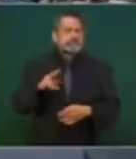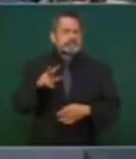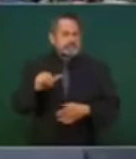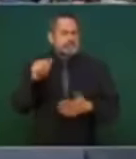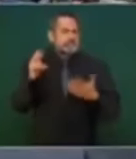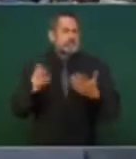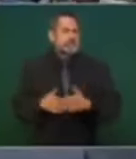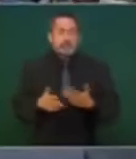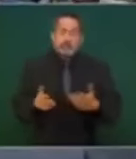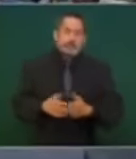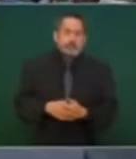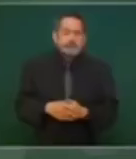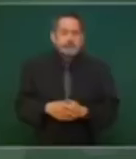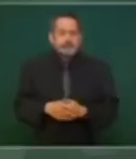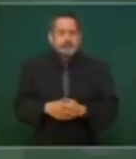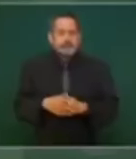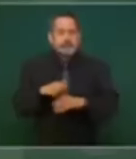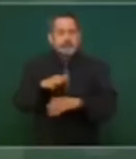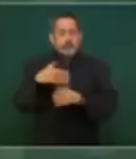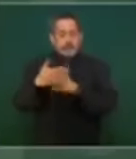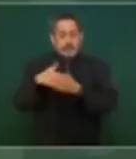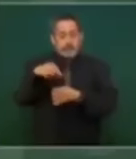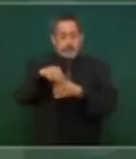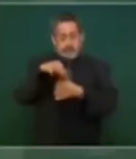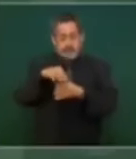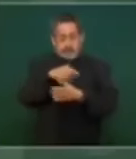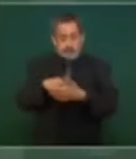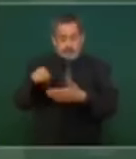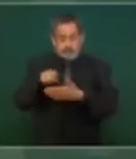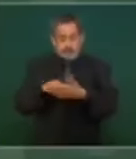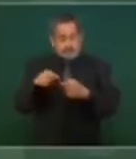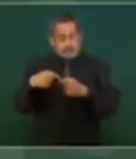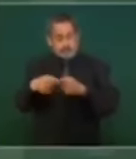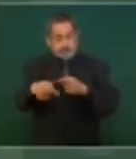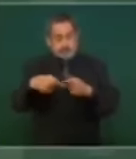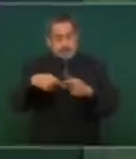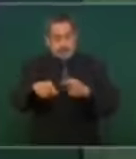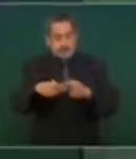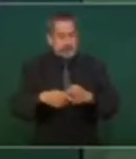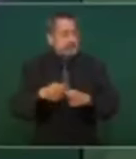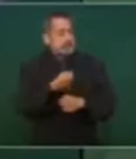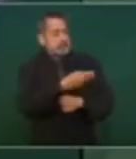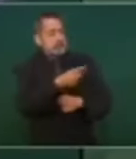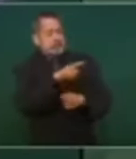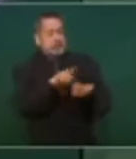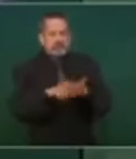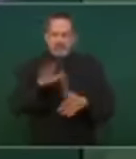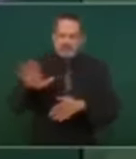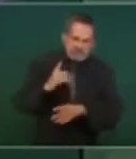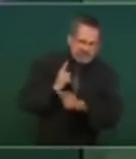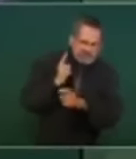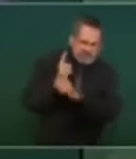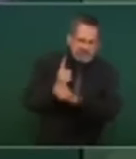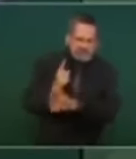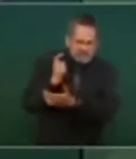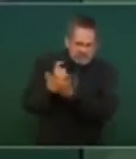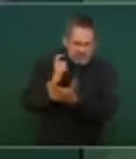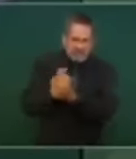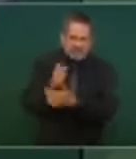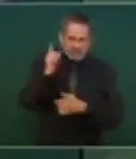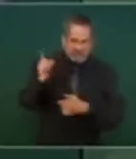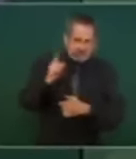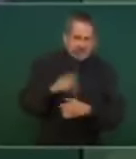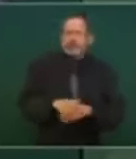Entonces, en el caso de las elecciones que amenazan, ¿sí?,